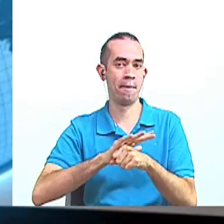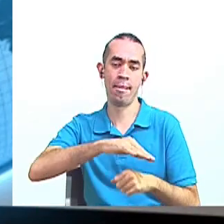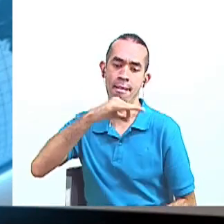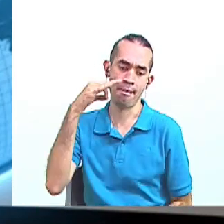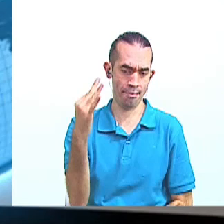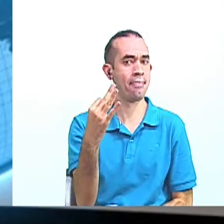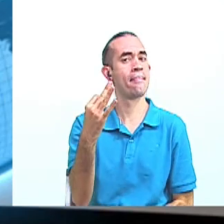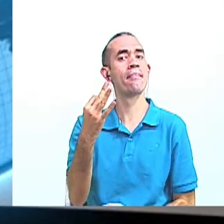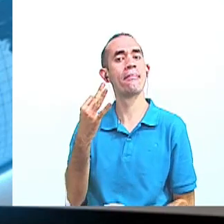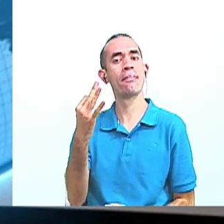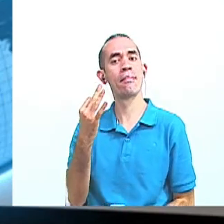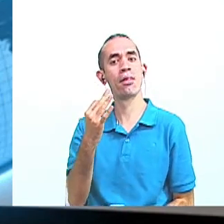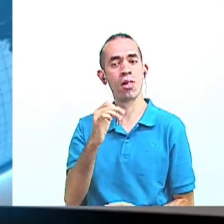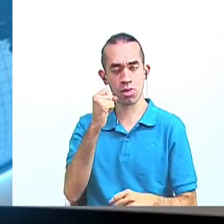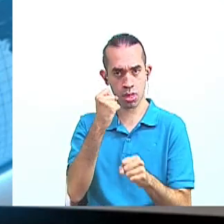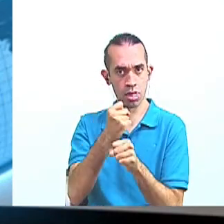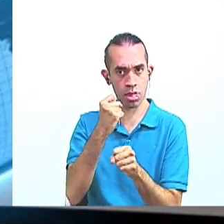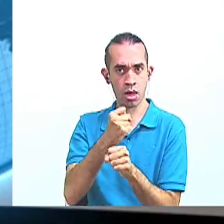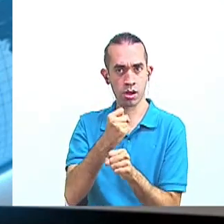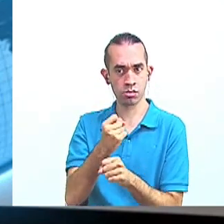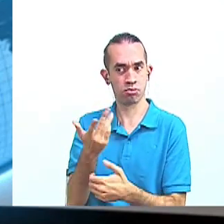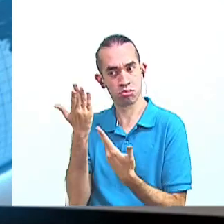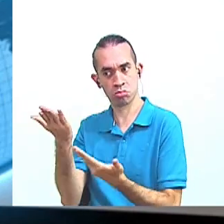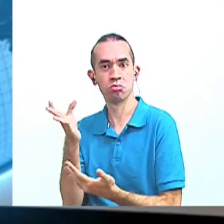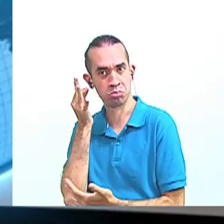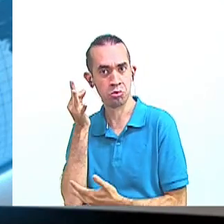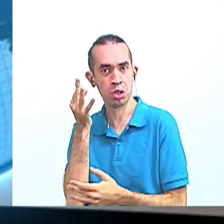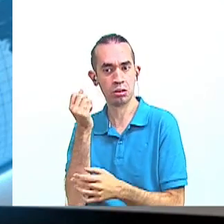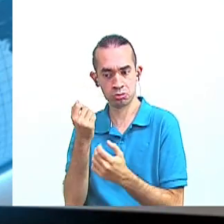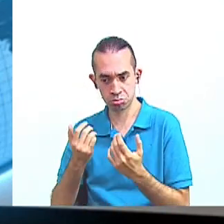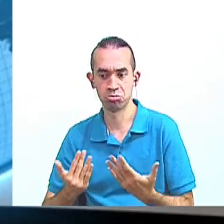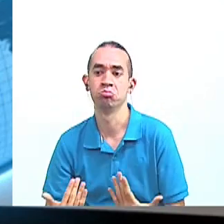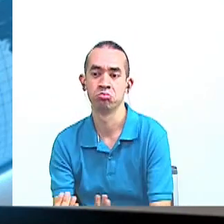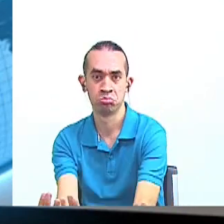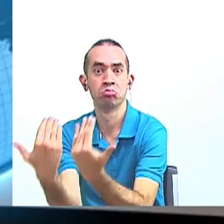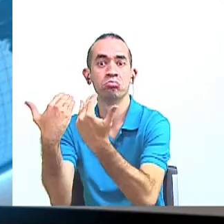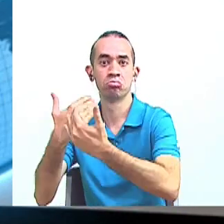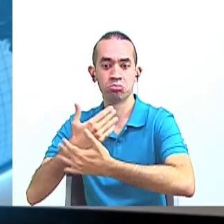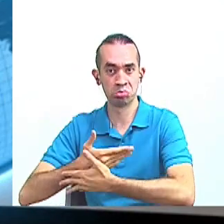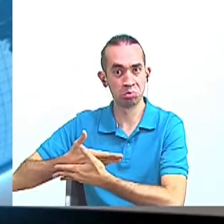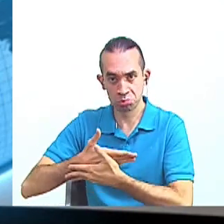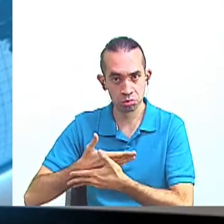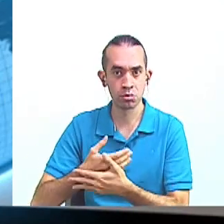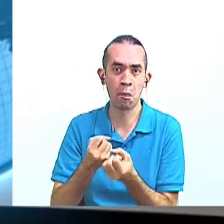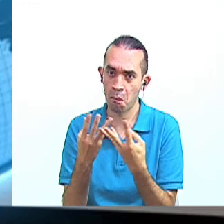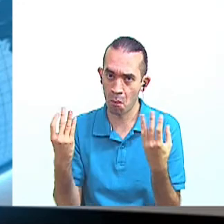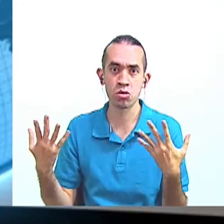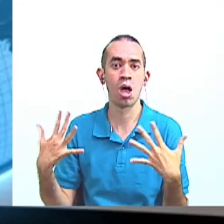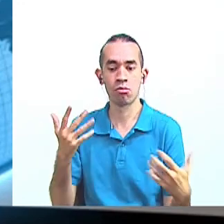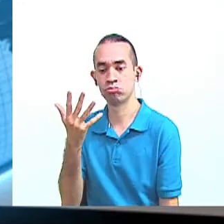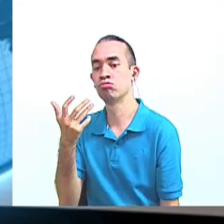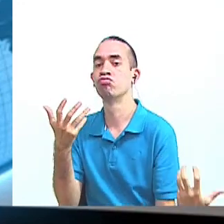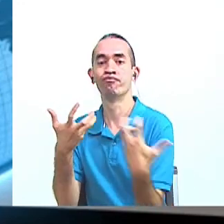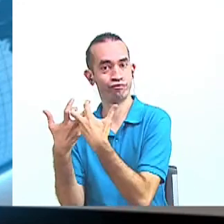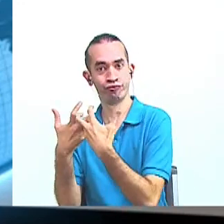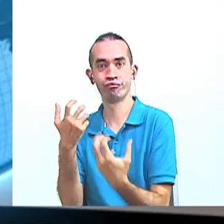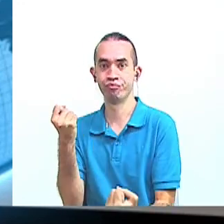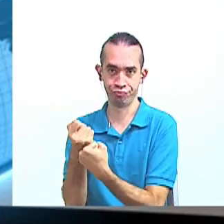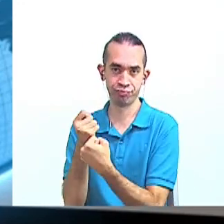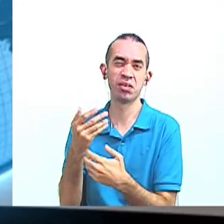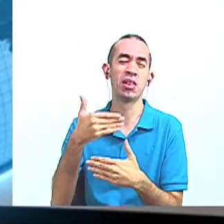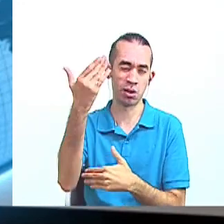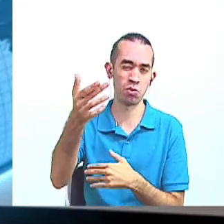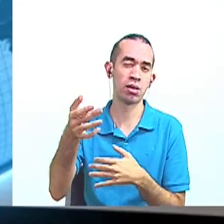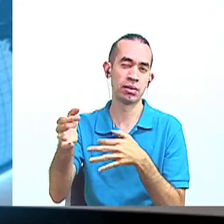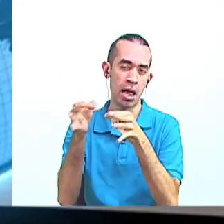el trabajo que, por ejemplo, doña Juana Solís hacía y hacían muchas parteras en nuestro país. Después hablaremos de la